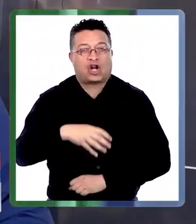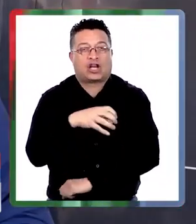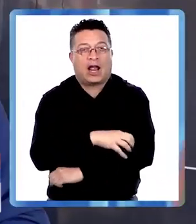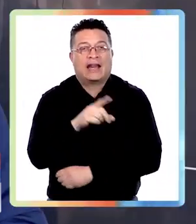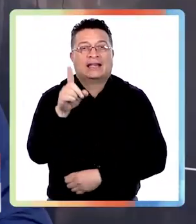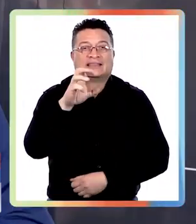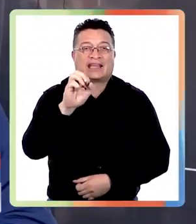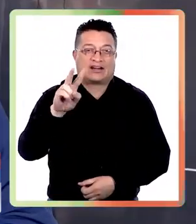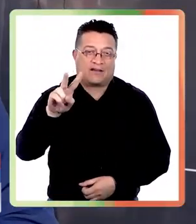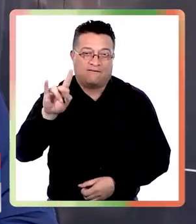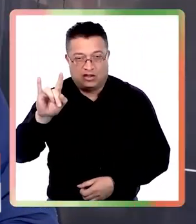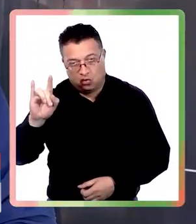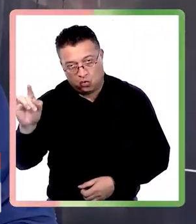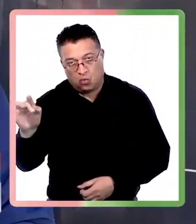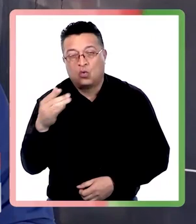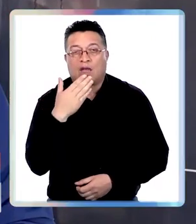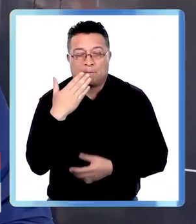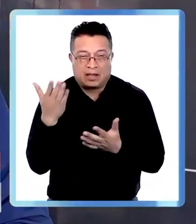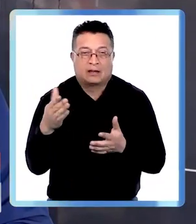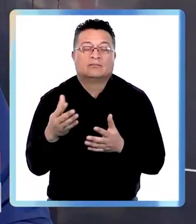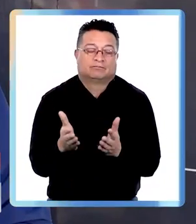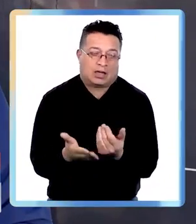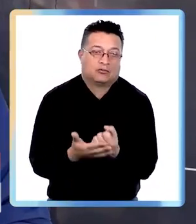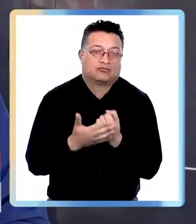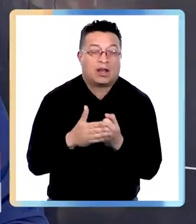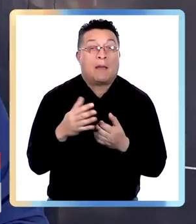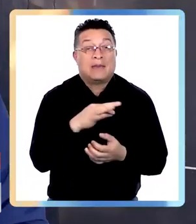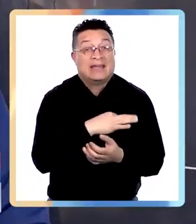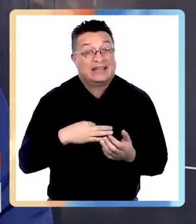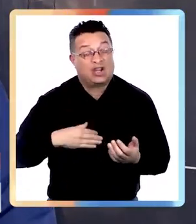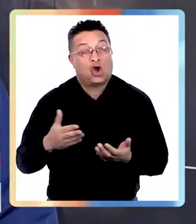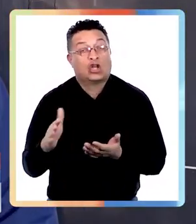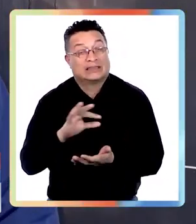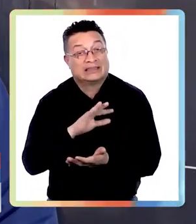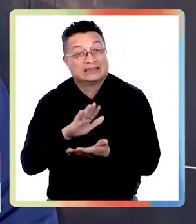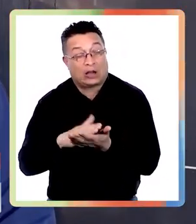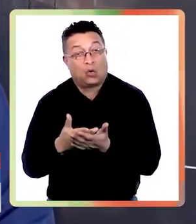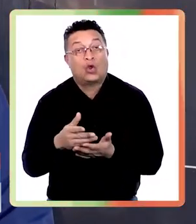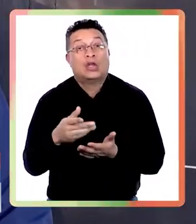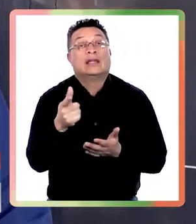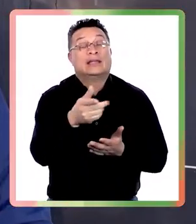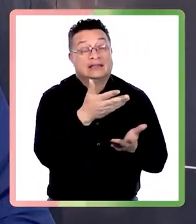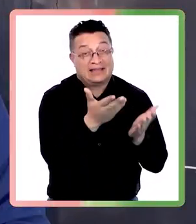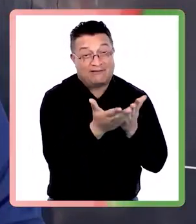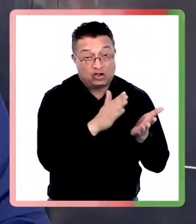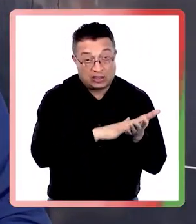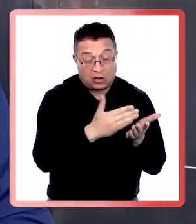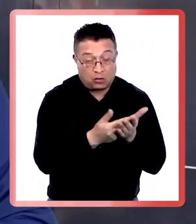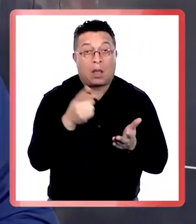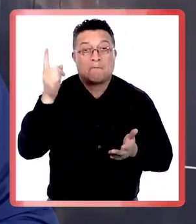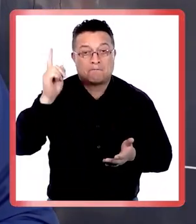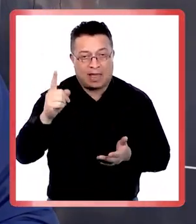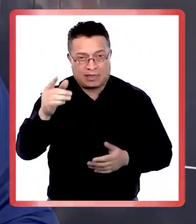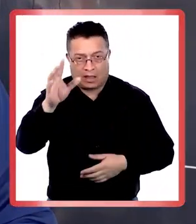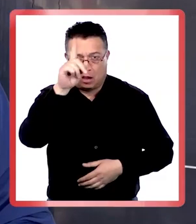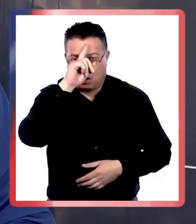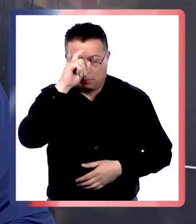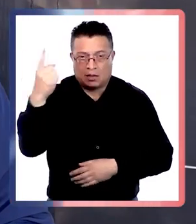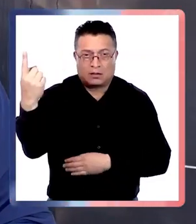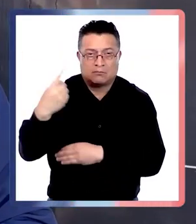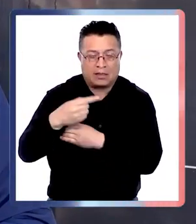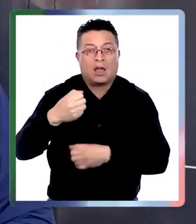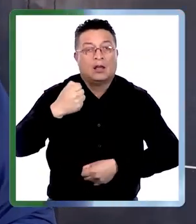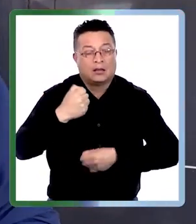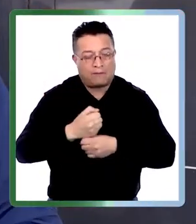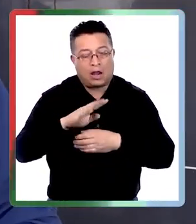a Servio para apurar este proceso. Hay que recordar que el Ministerio de Salud y el Servicio de Salud es mandante del tema del hospital